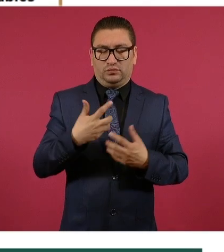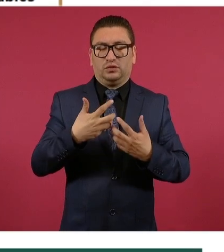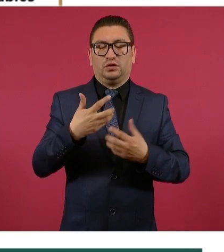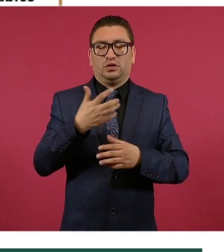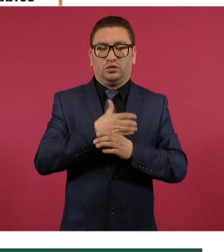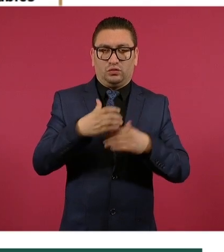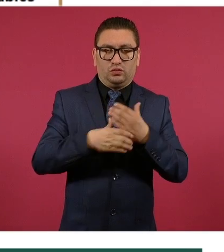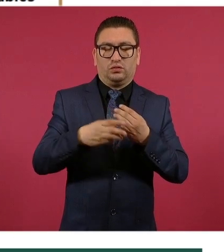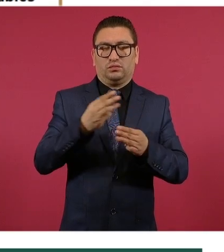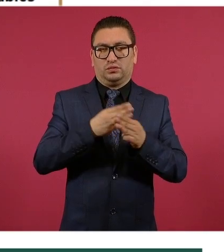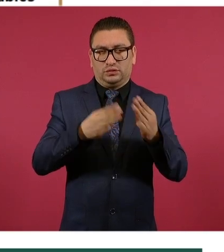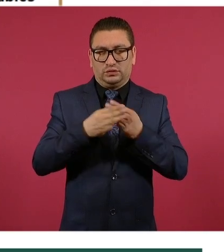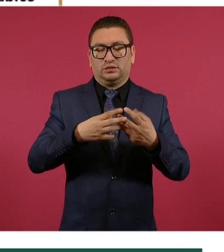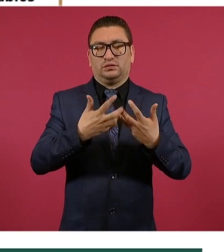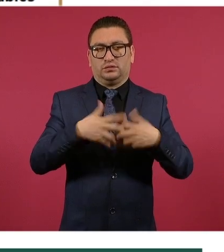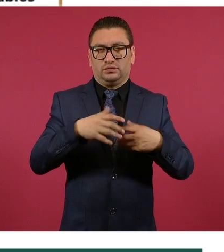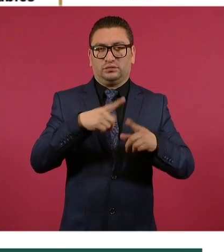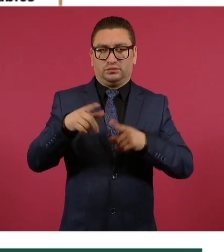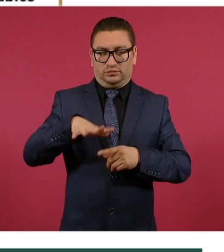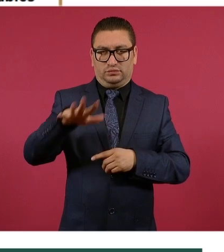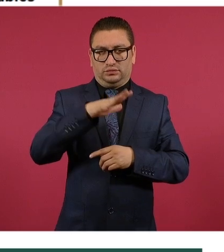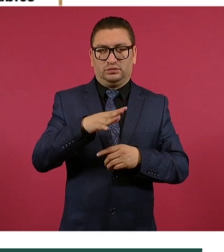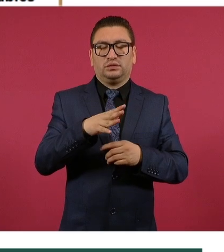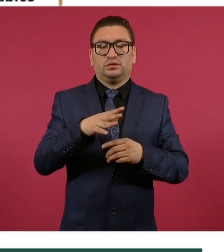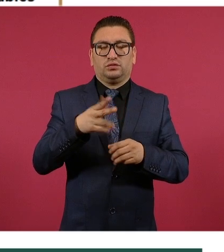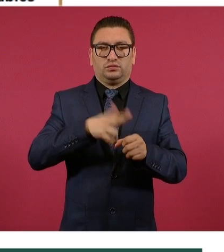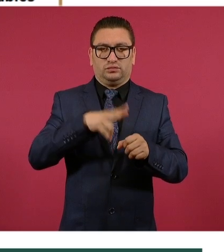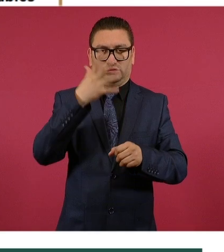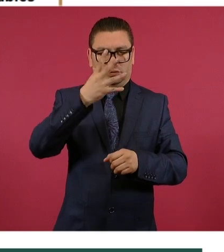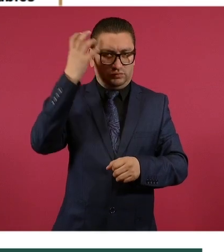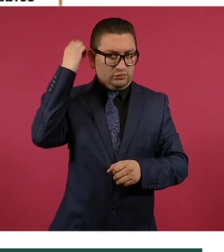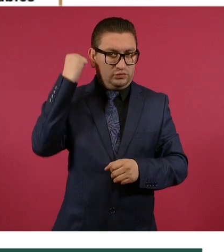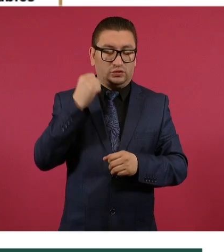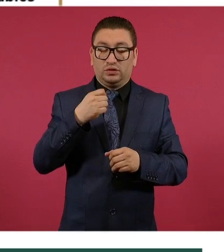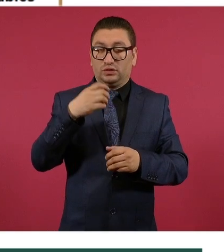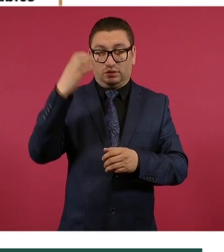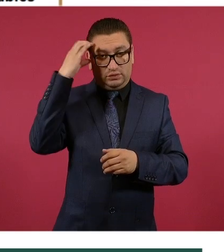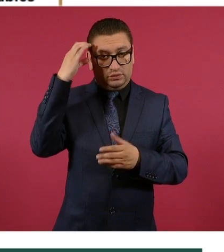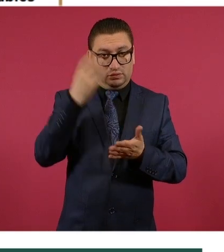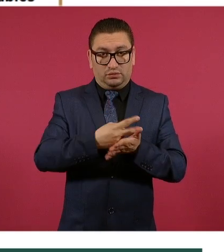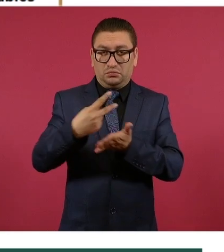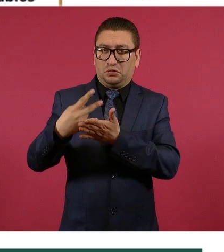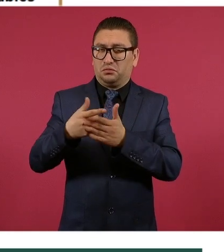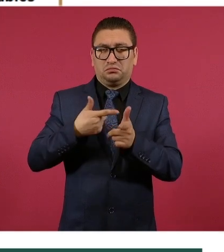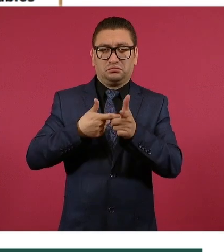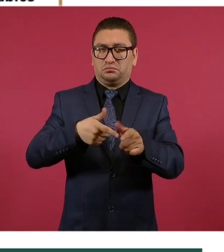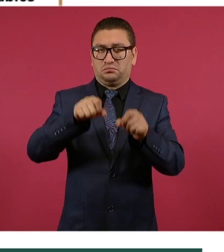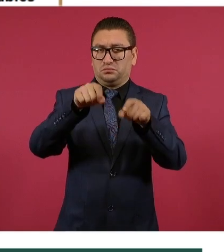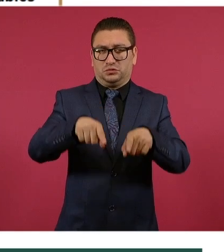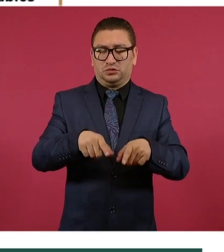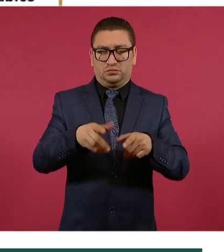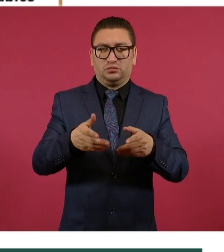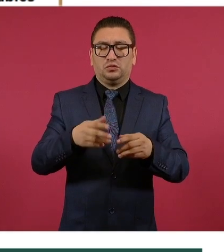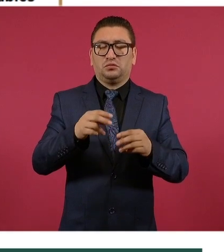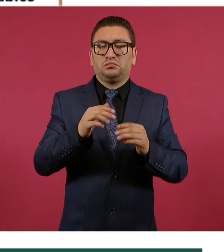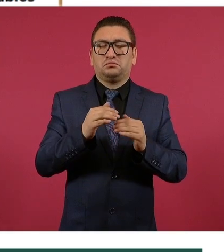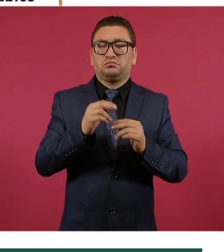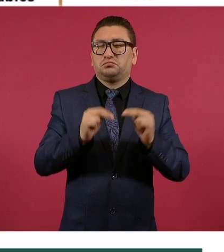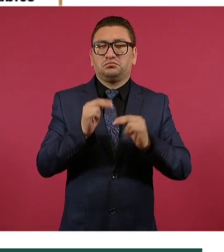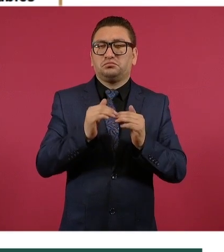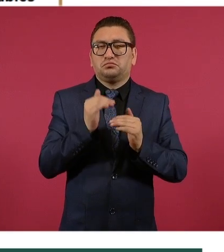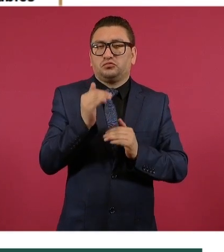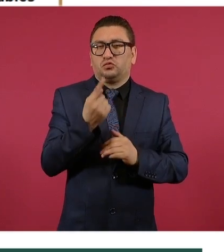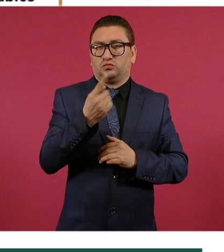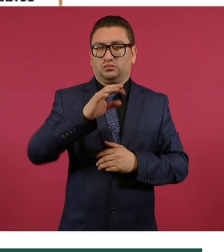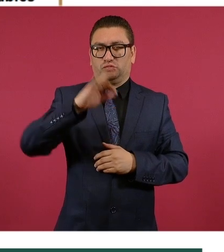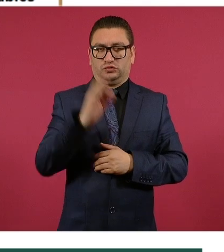IMSS Bienestar de Morelos. El número de camas sensables se ha mantenido estable, un pequeño incremento del 1%,